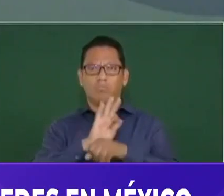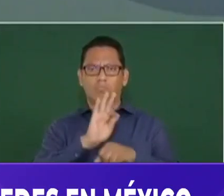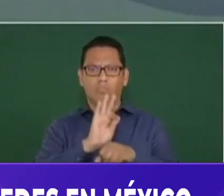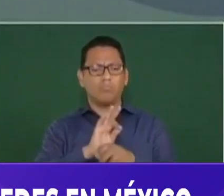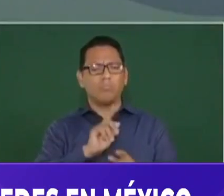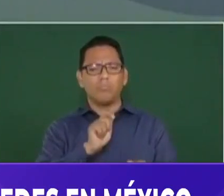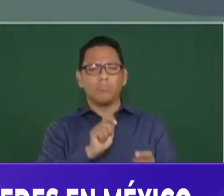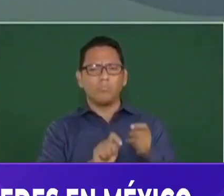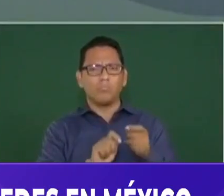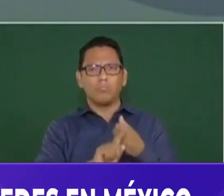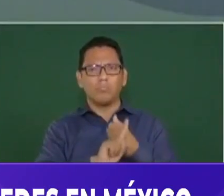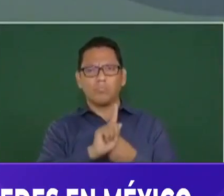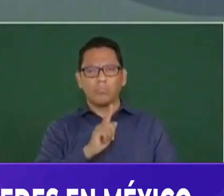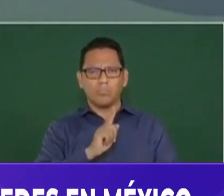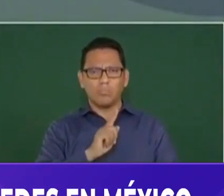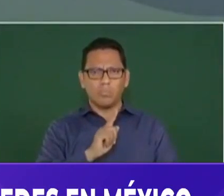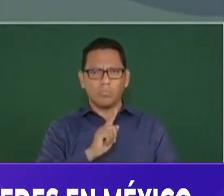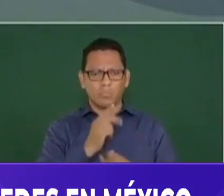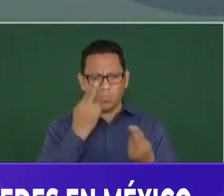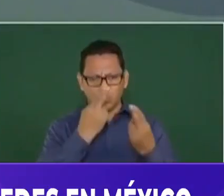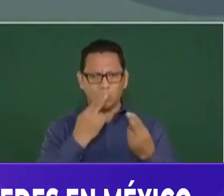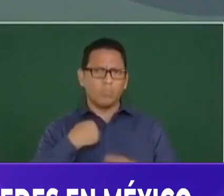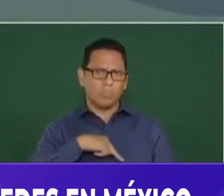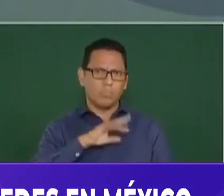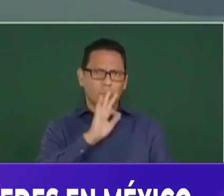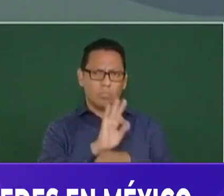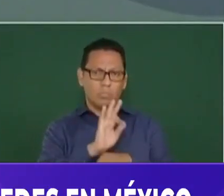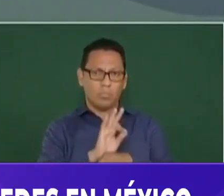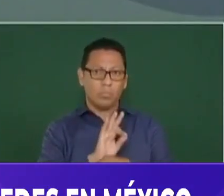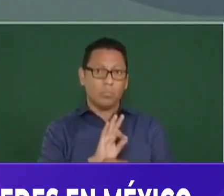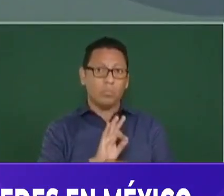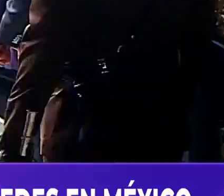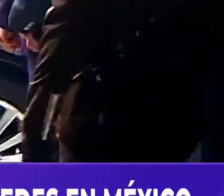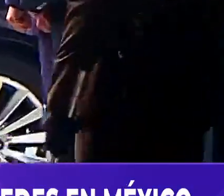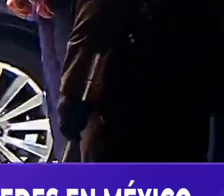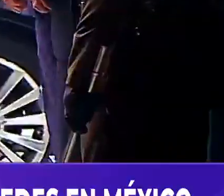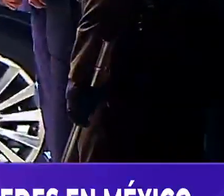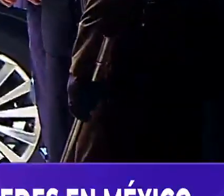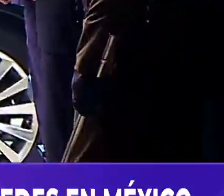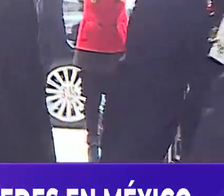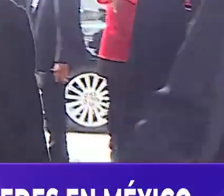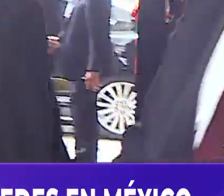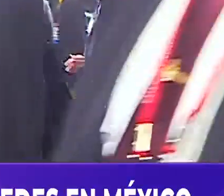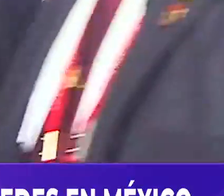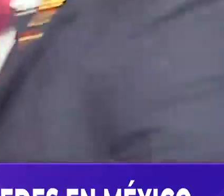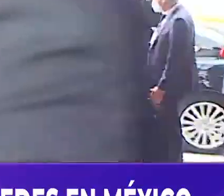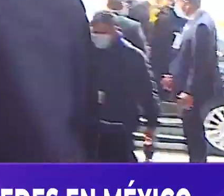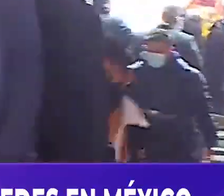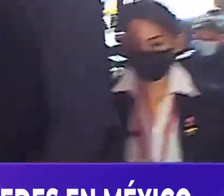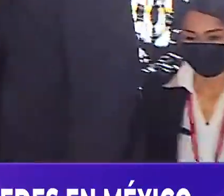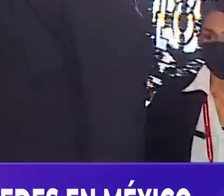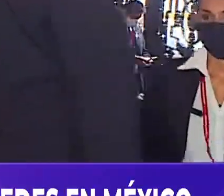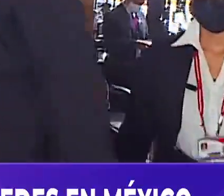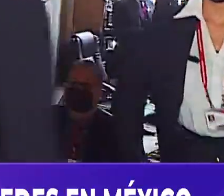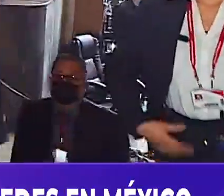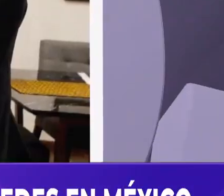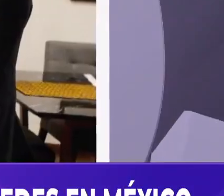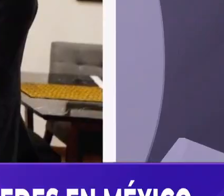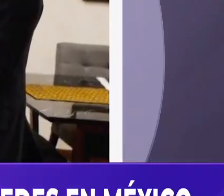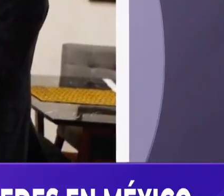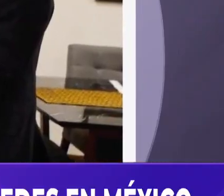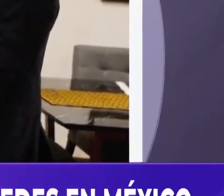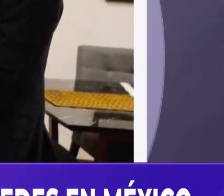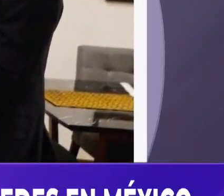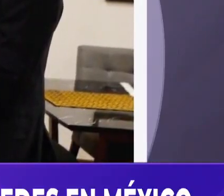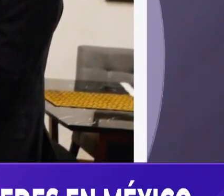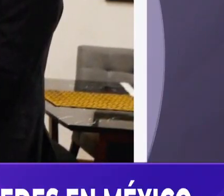del presidente Manuel López Obrador. Y aclaró que el proceso fiscal contra Lilia Paredes está en fase de investigación, por lo que no impide